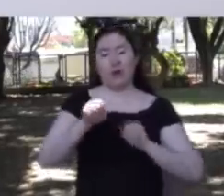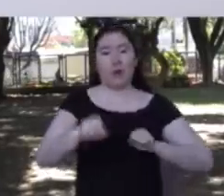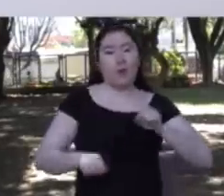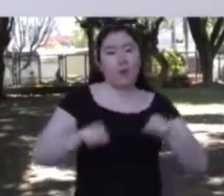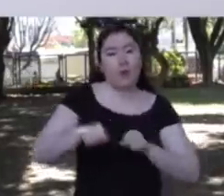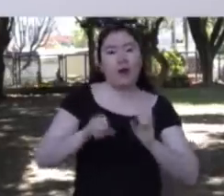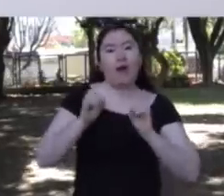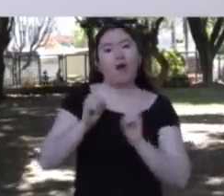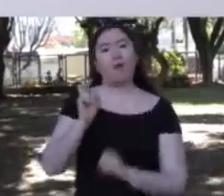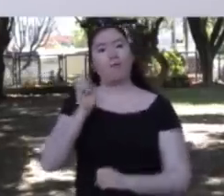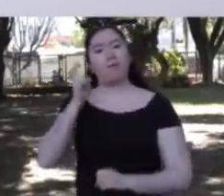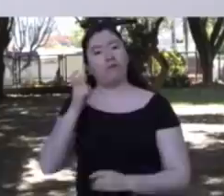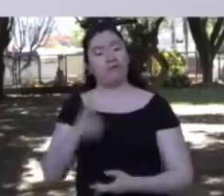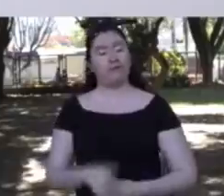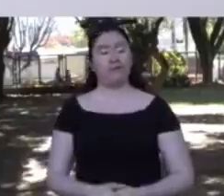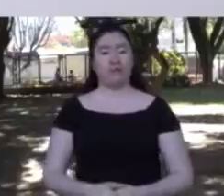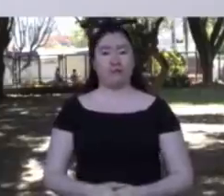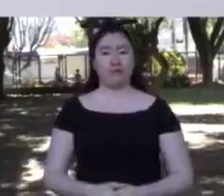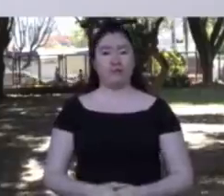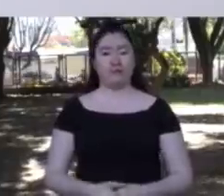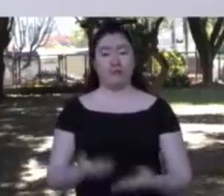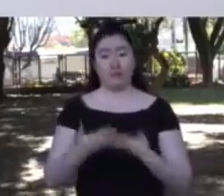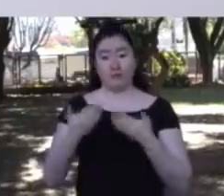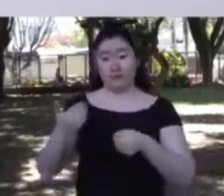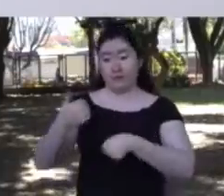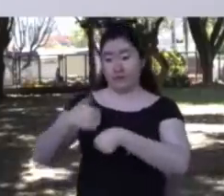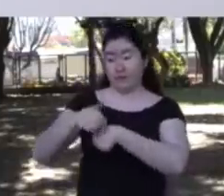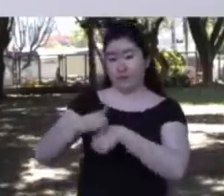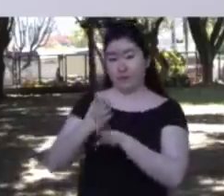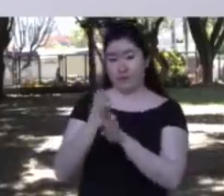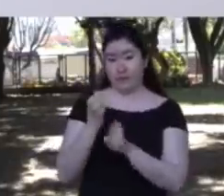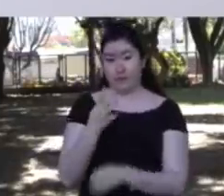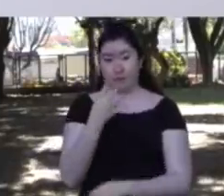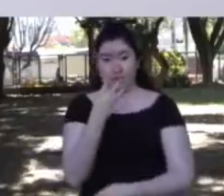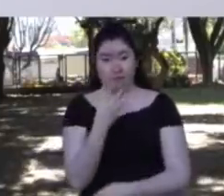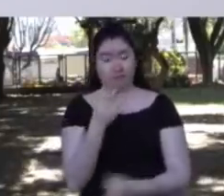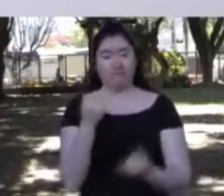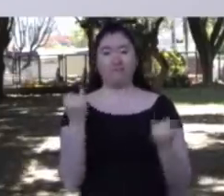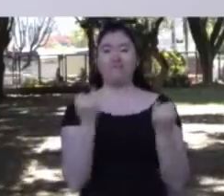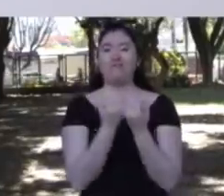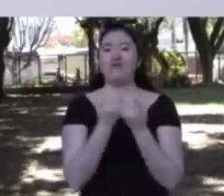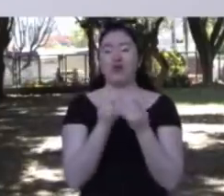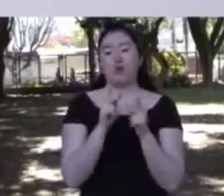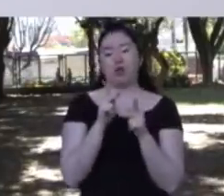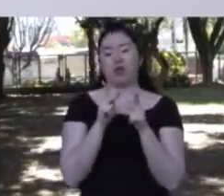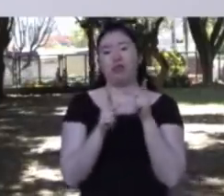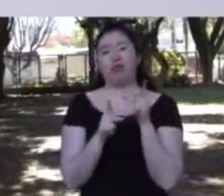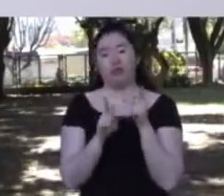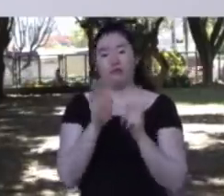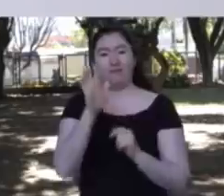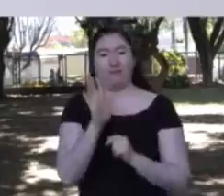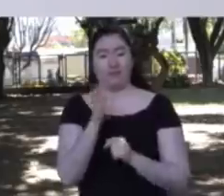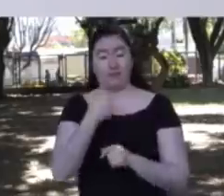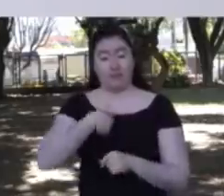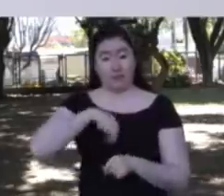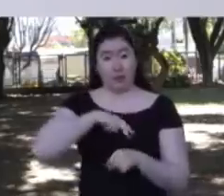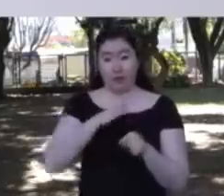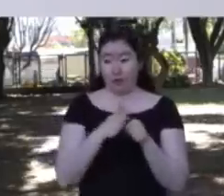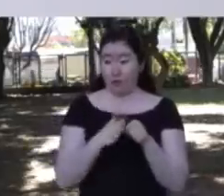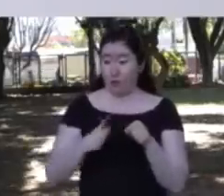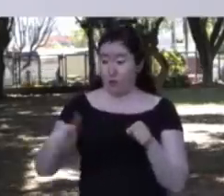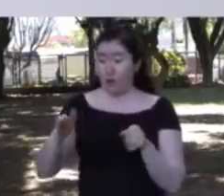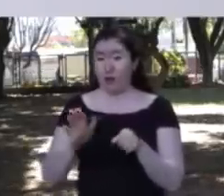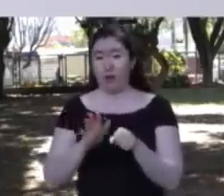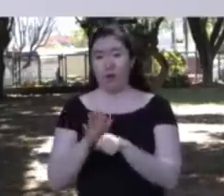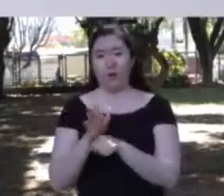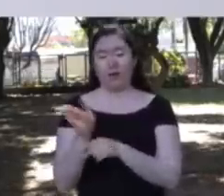transporte concesionado. La línea 4, que también se quedó pues corta, porque la vamos a ampliar hasta el